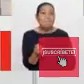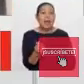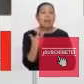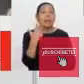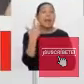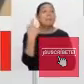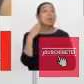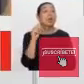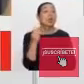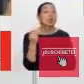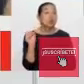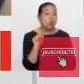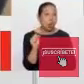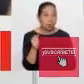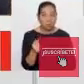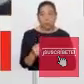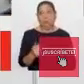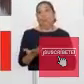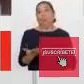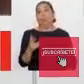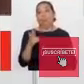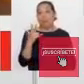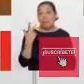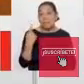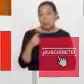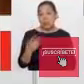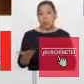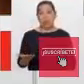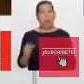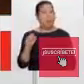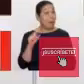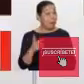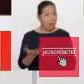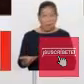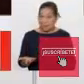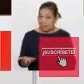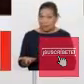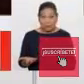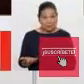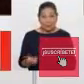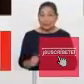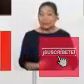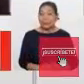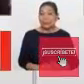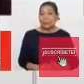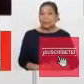3 millones de soles. Una cifra muy elevada, muy elevada. Entonces,